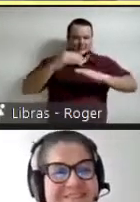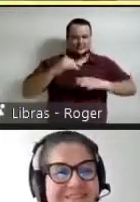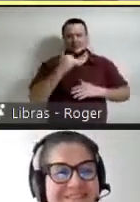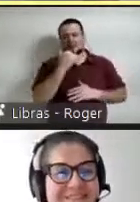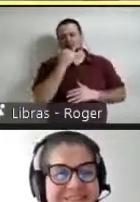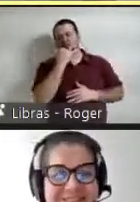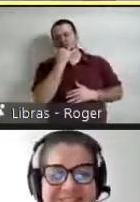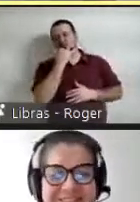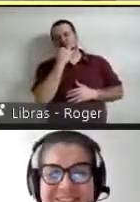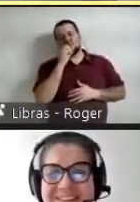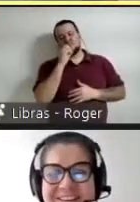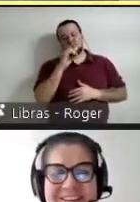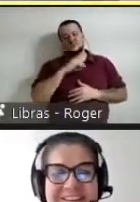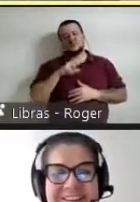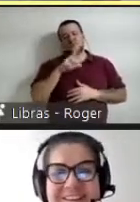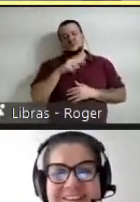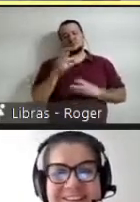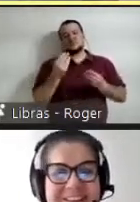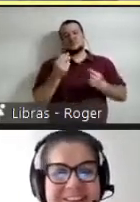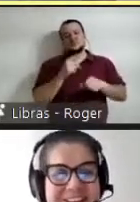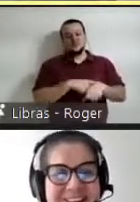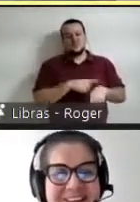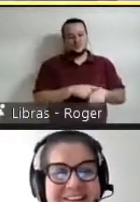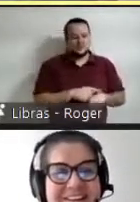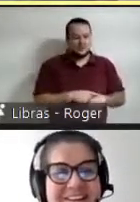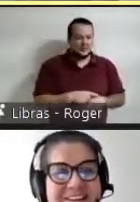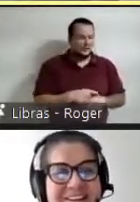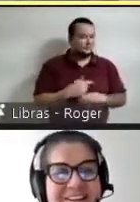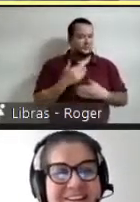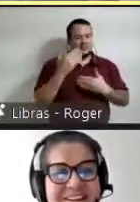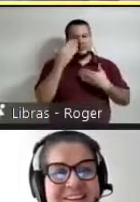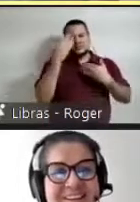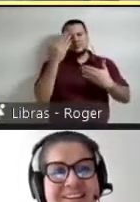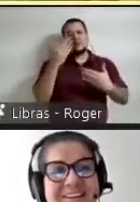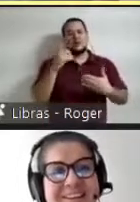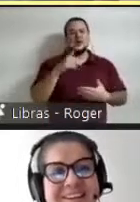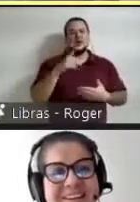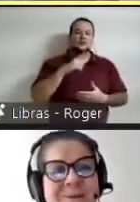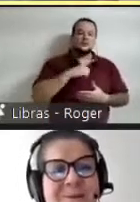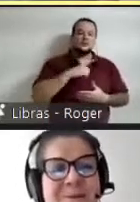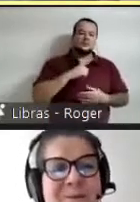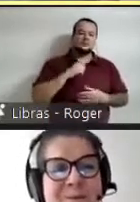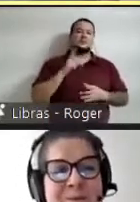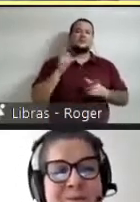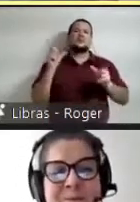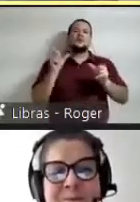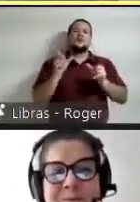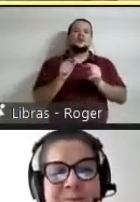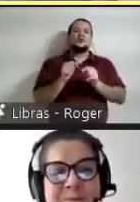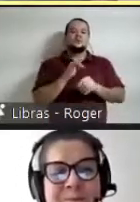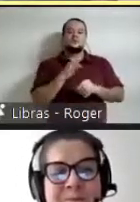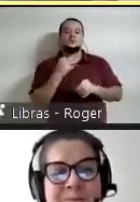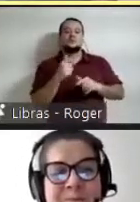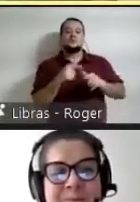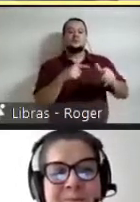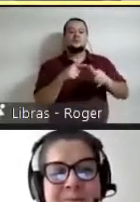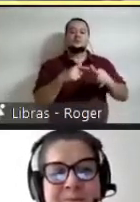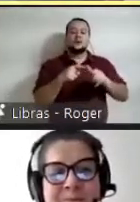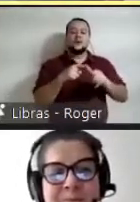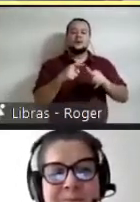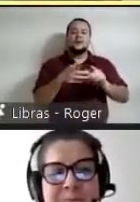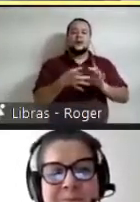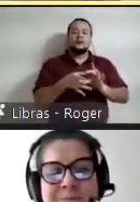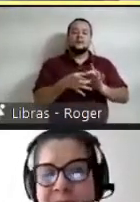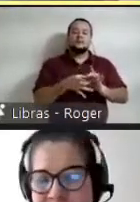aquí se resume a todos con todos estos son trabajos colaborativos con grandes equipos